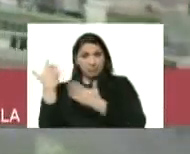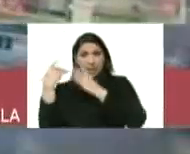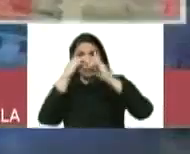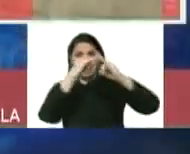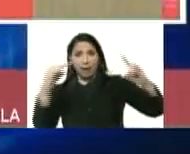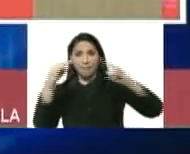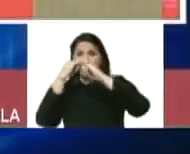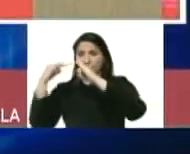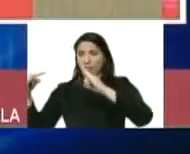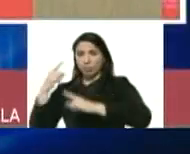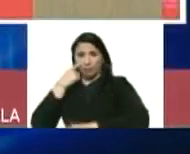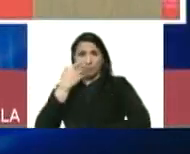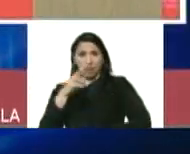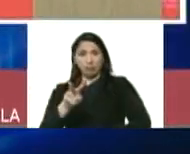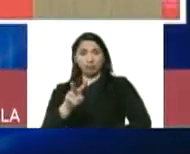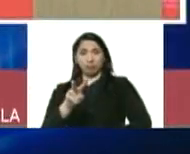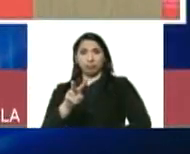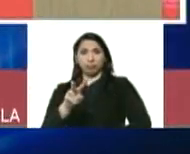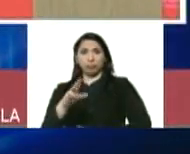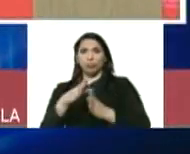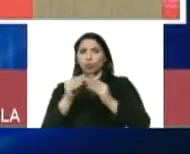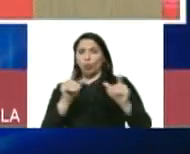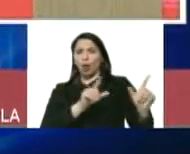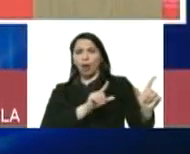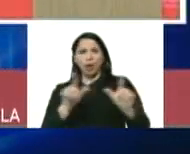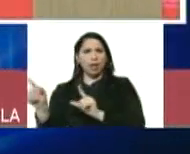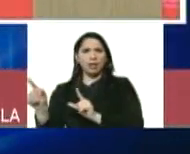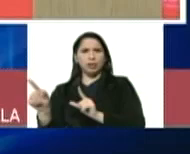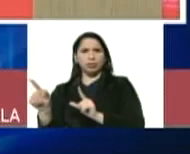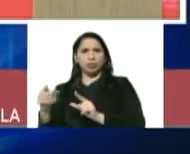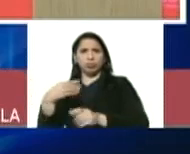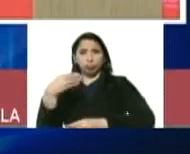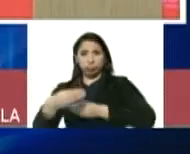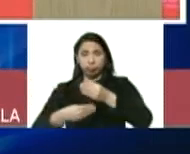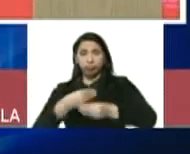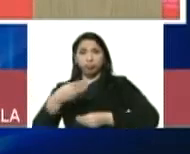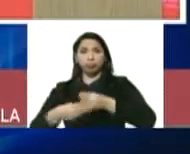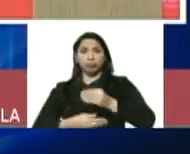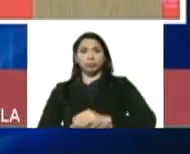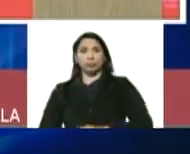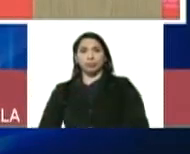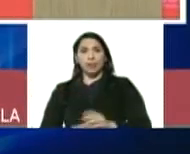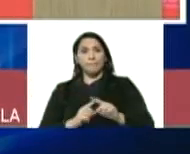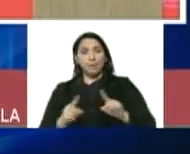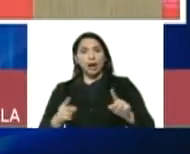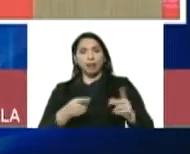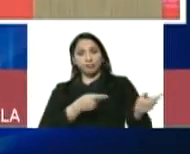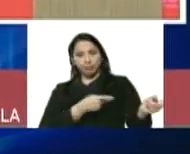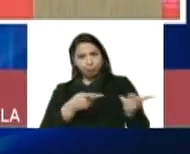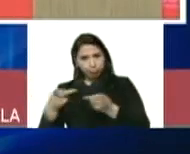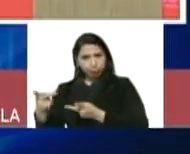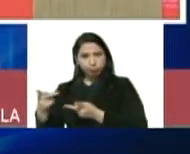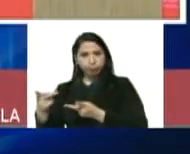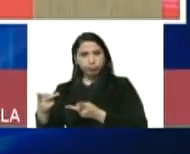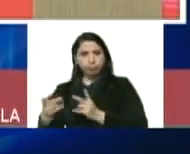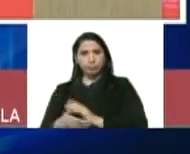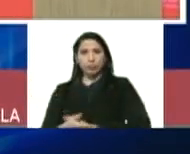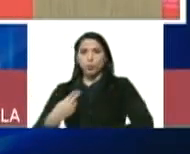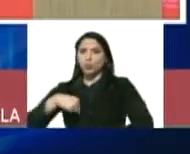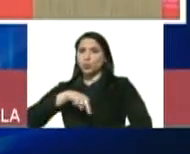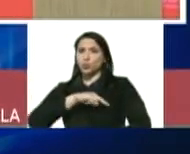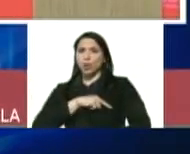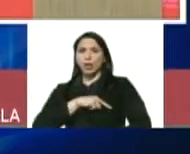campamentos. Todo está listo, instalado para recibir a